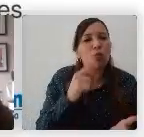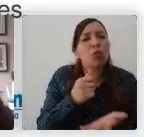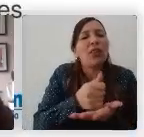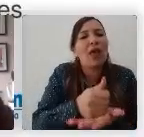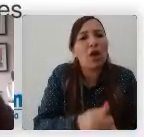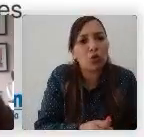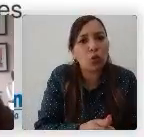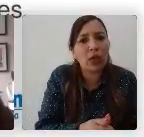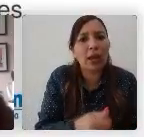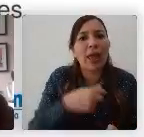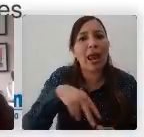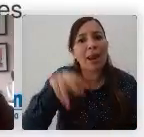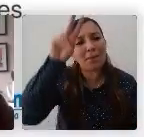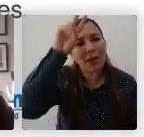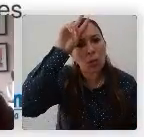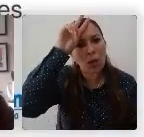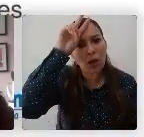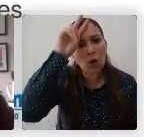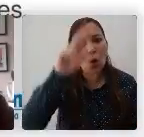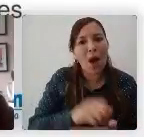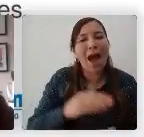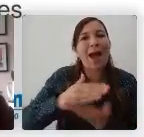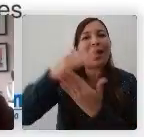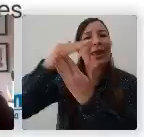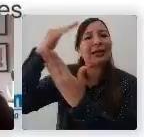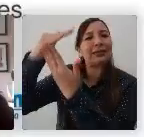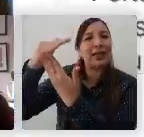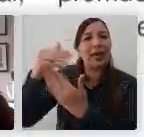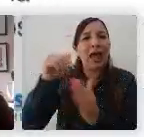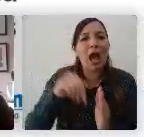sostenible dándonos todos la mano en esta nueva reactivación